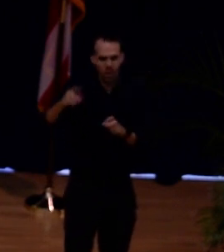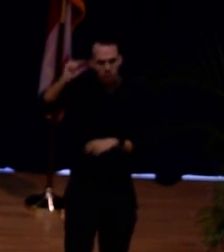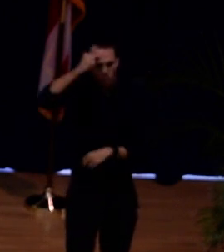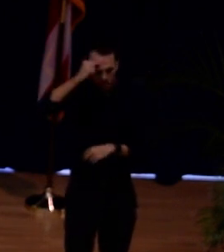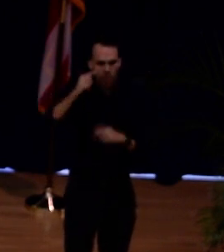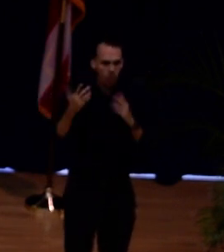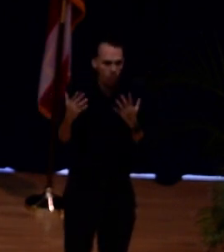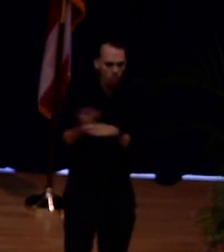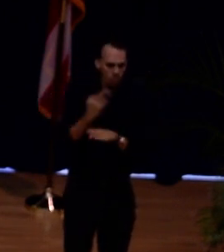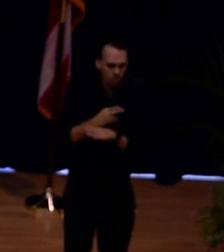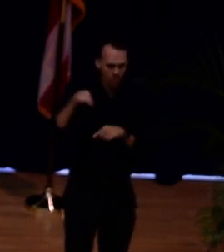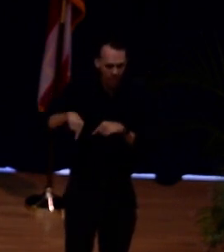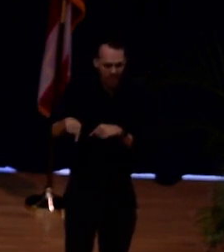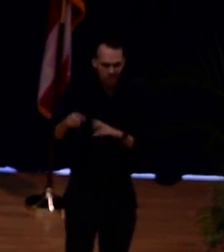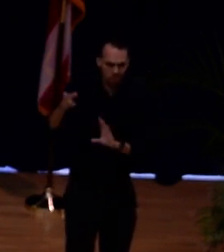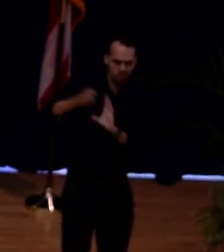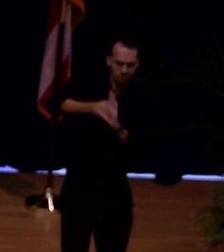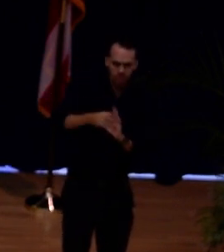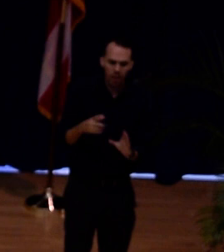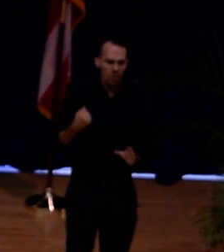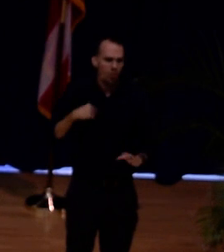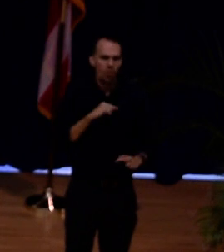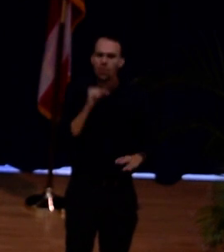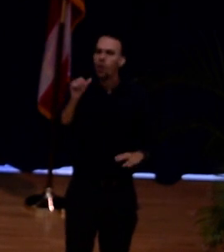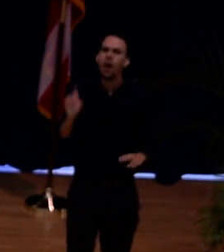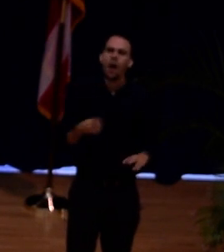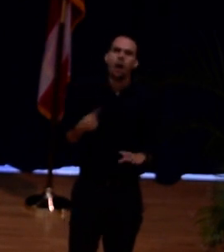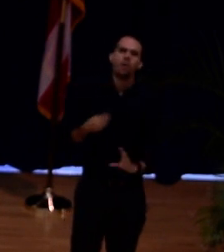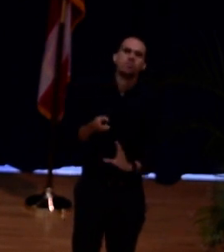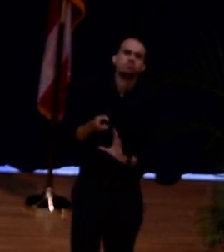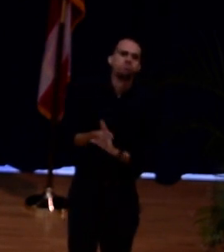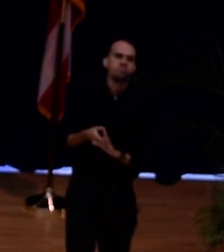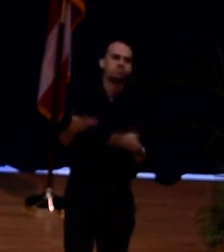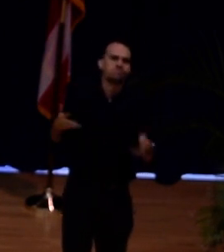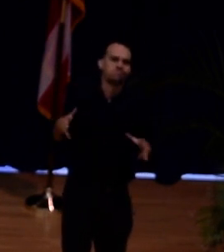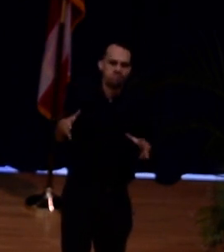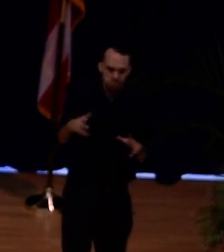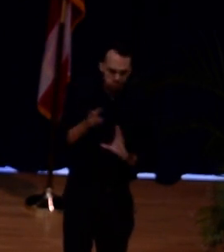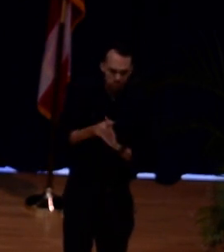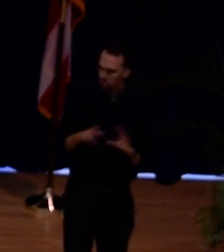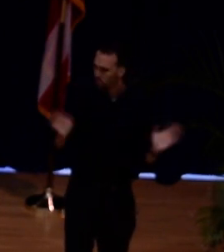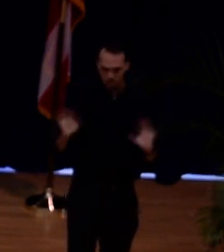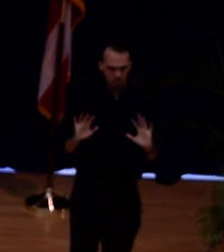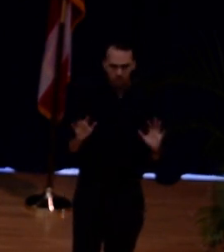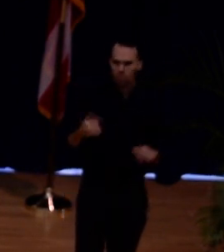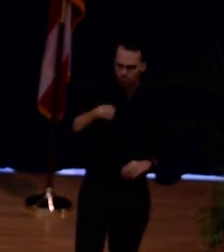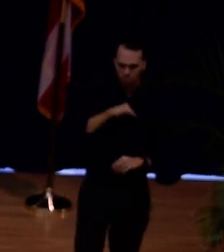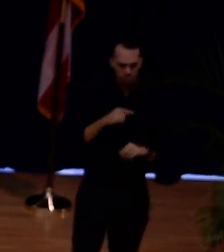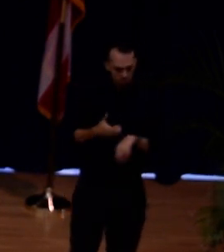pero nosotros no solo es participación, ¿verdad? En la propuesta de Queremos Sol nosotros hablamos de los